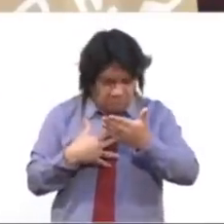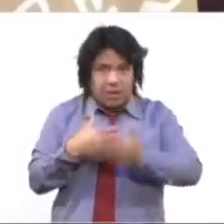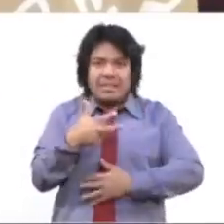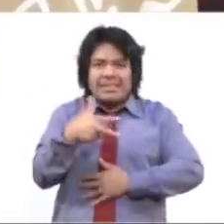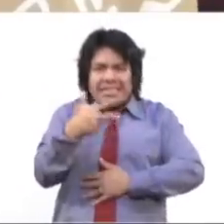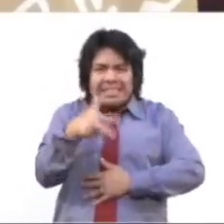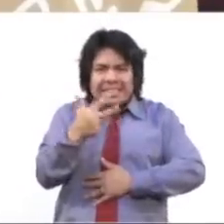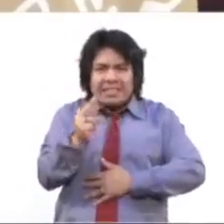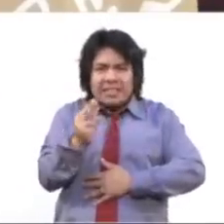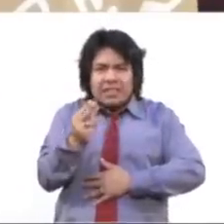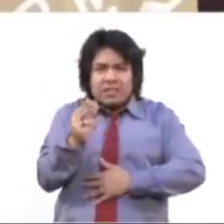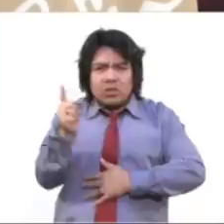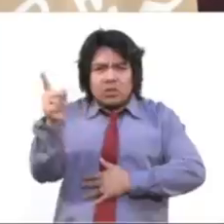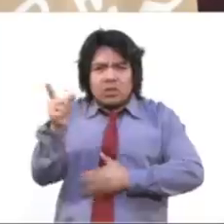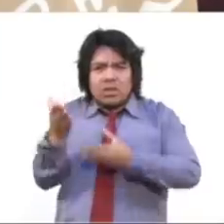entregará la carpeta.